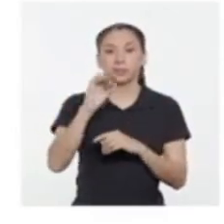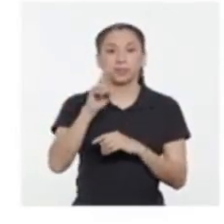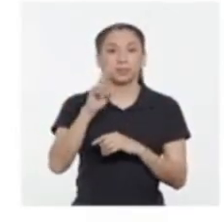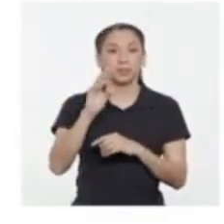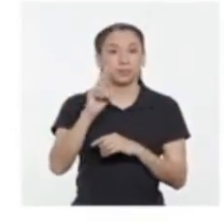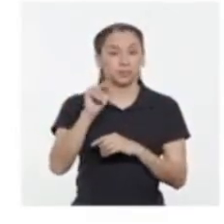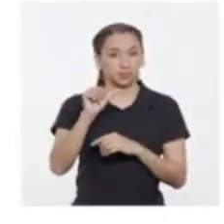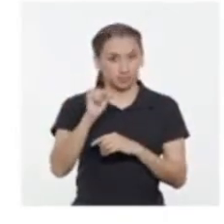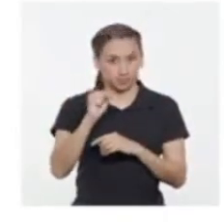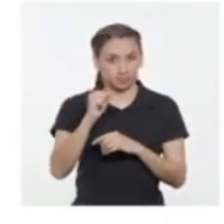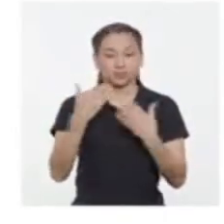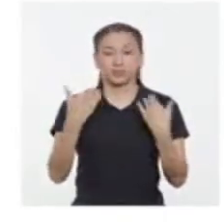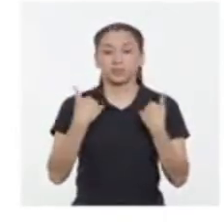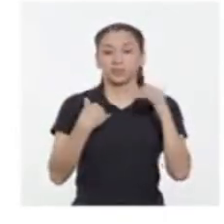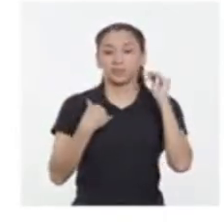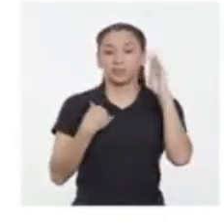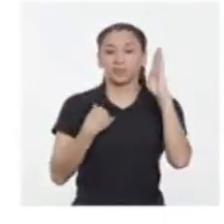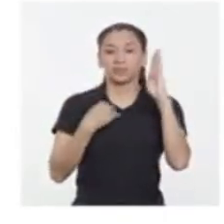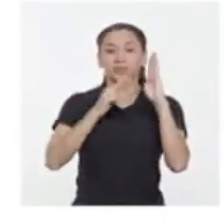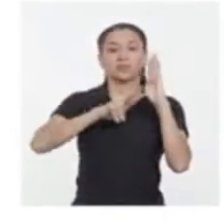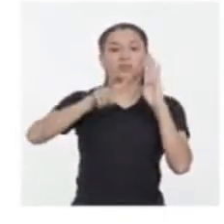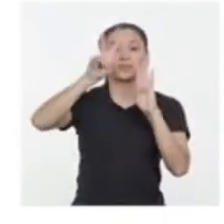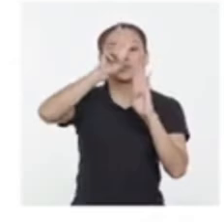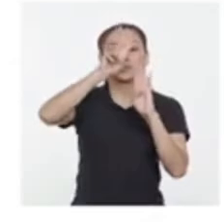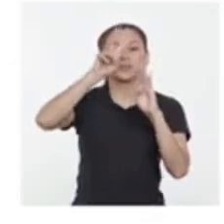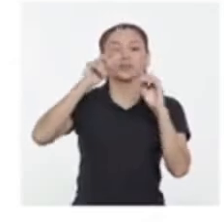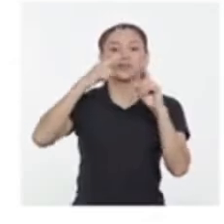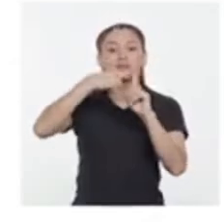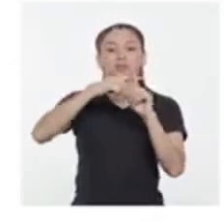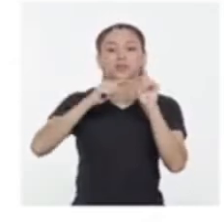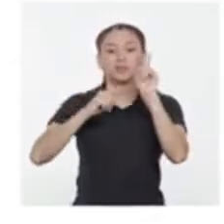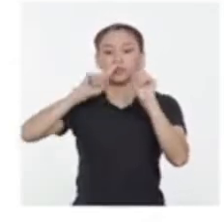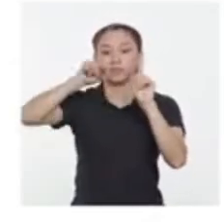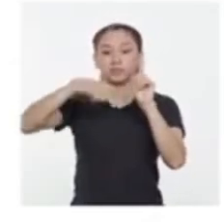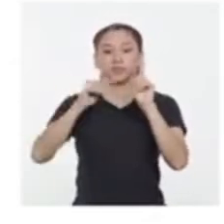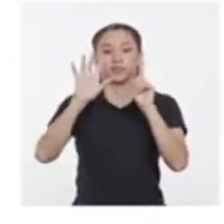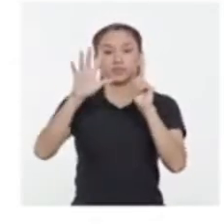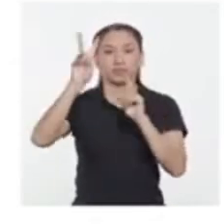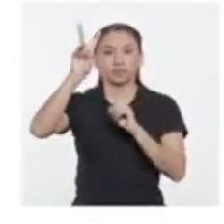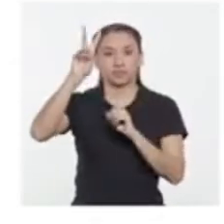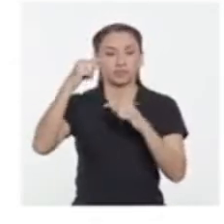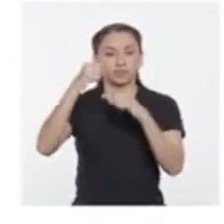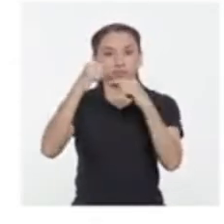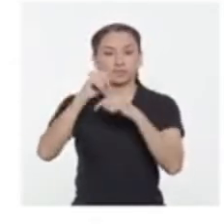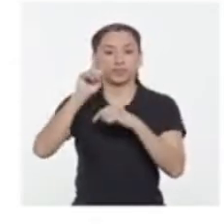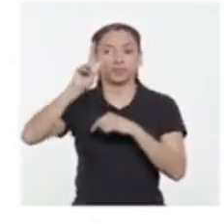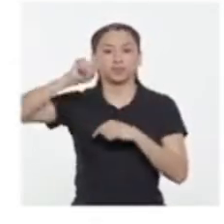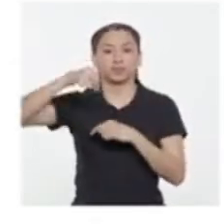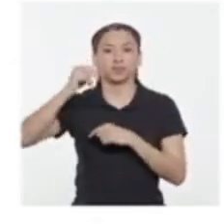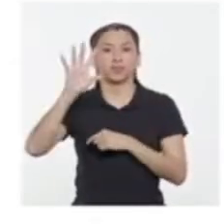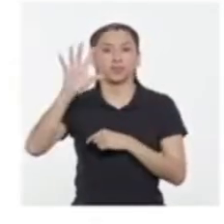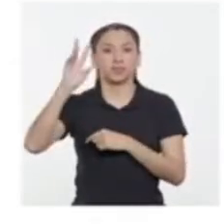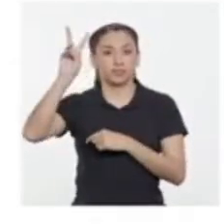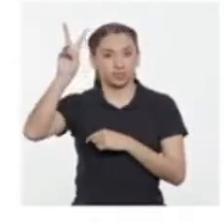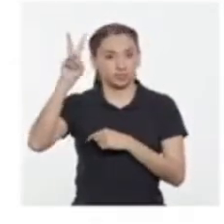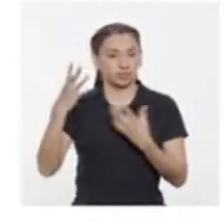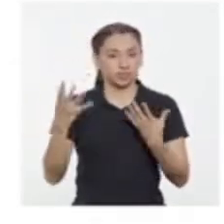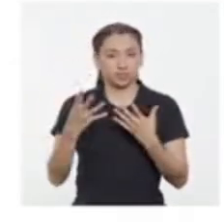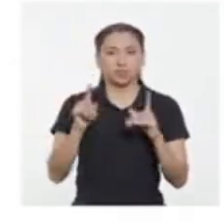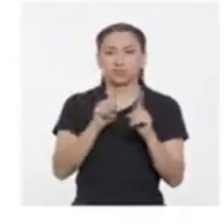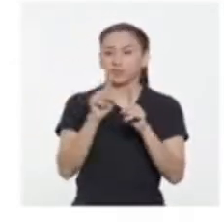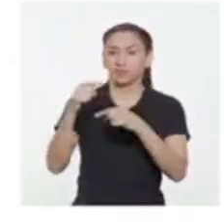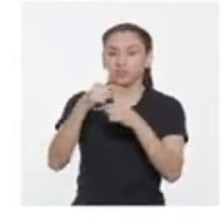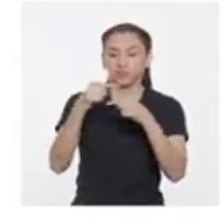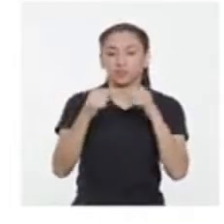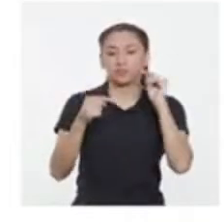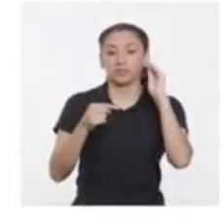Pitágoras. Entonces tenemos que b al cuadrado más 1,5 al cuadrado es igual a 2,5 al cuadrado, que